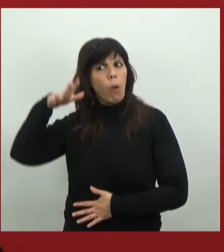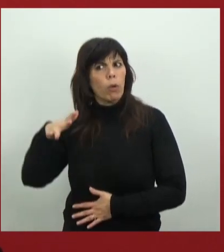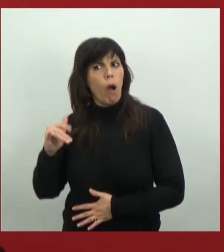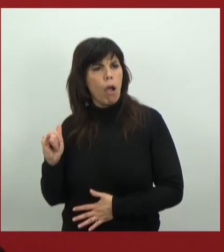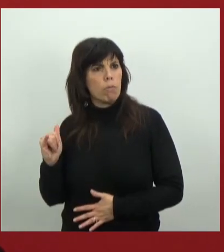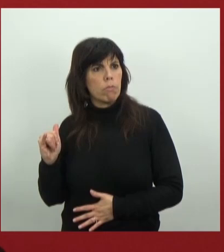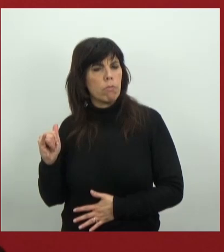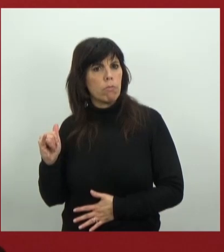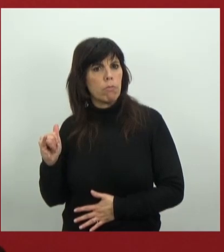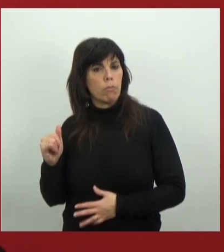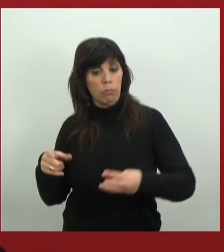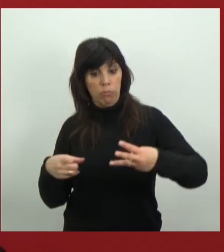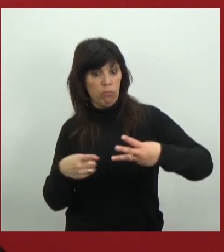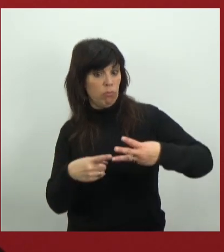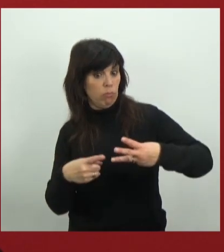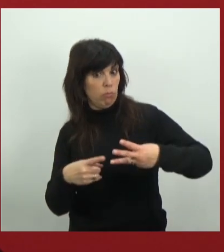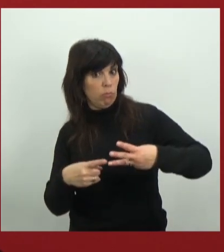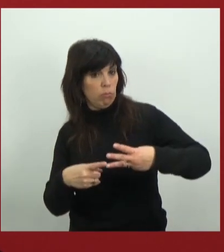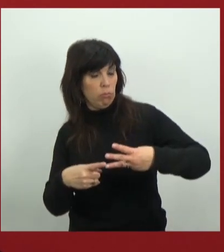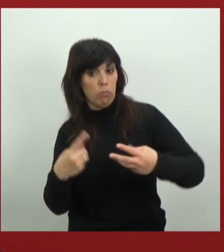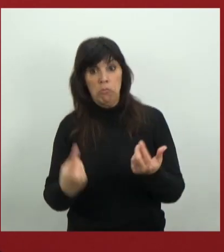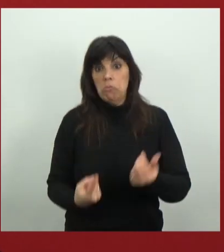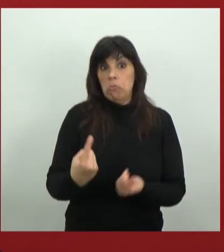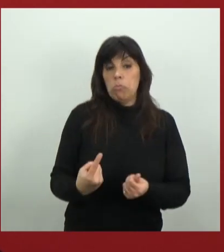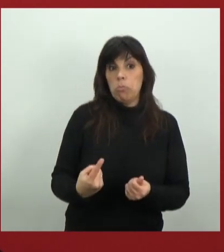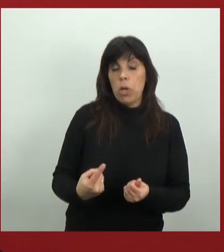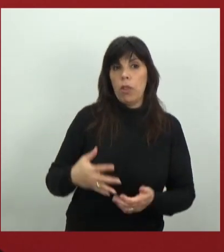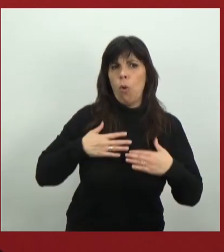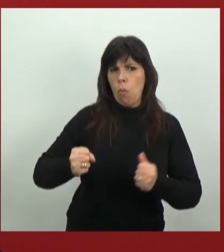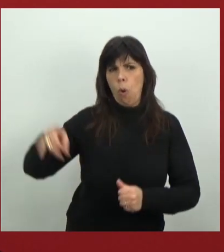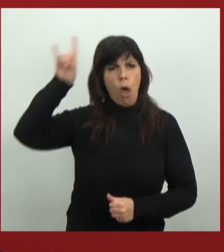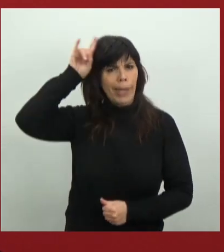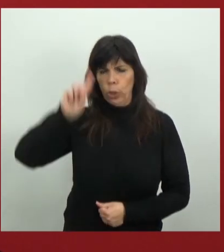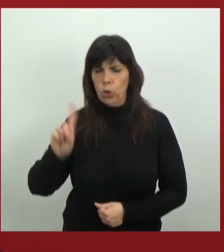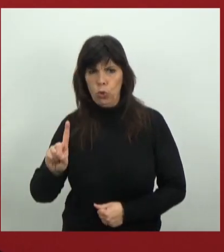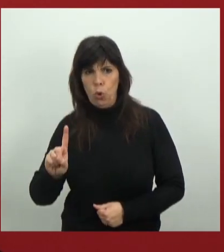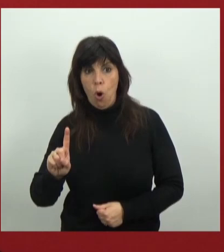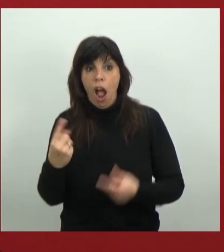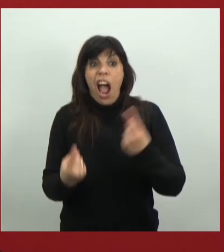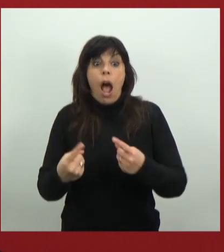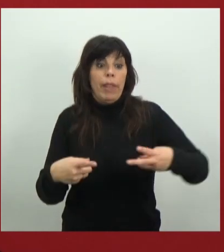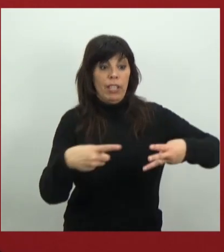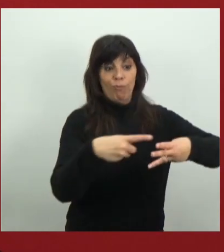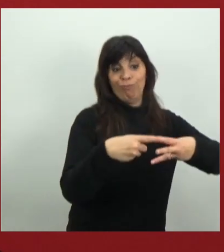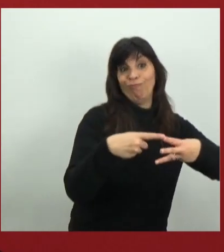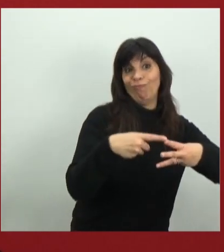Pero algunas veces no es un poder diabólico, es un carácter podrido